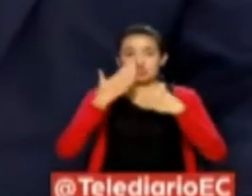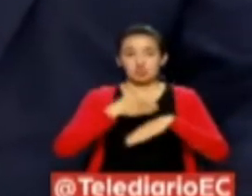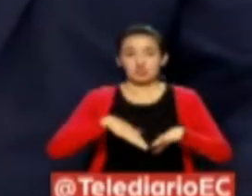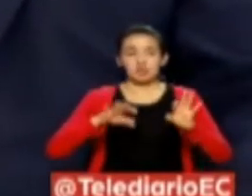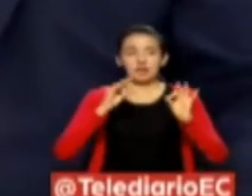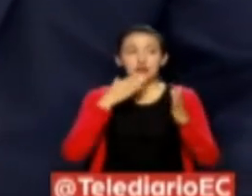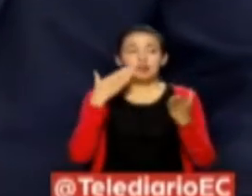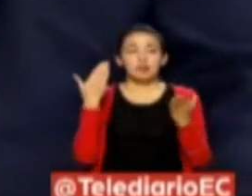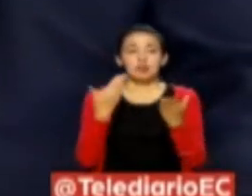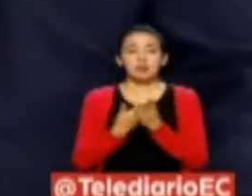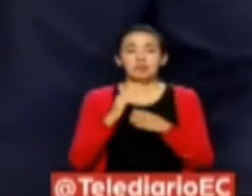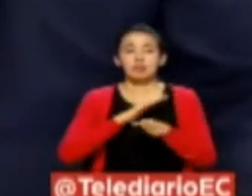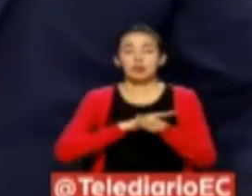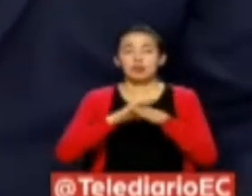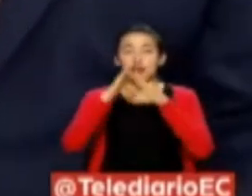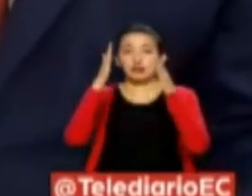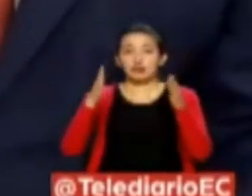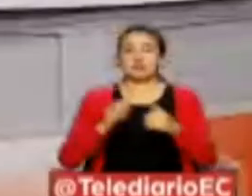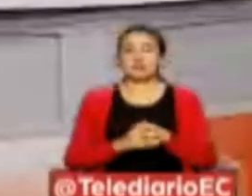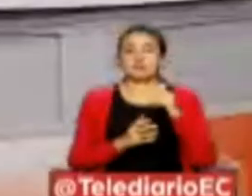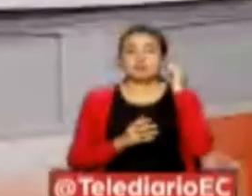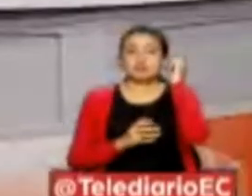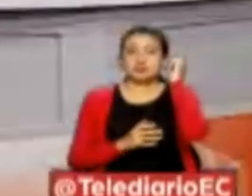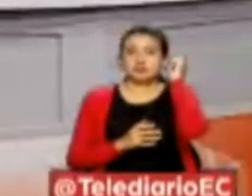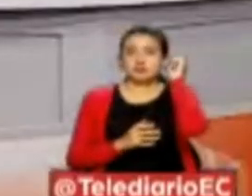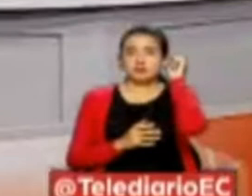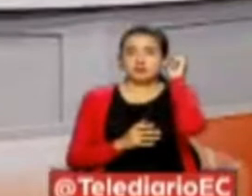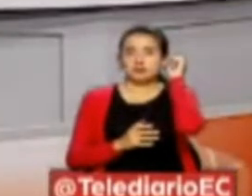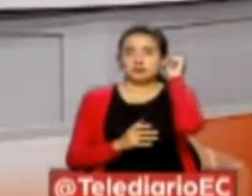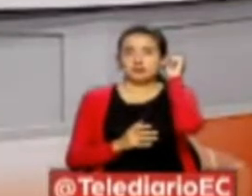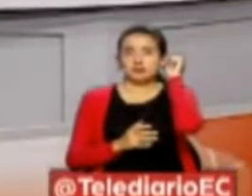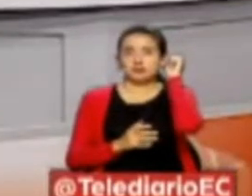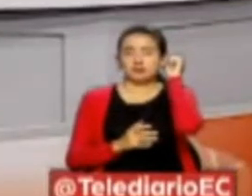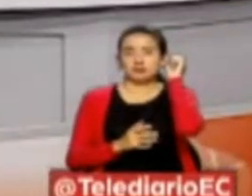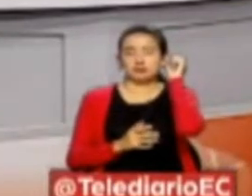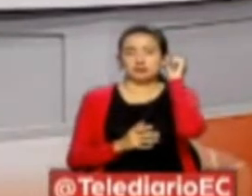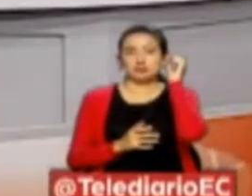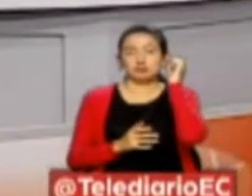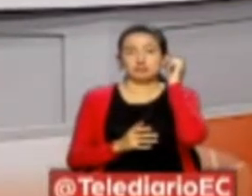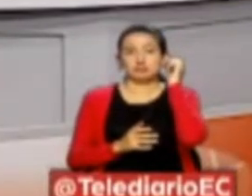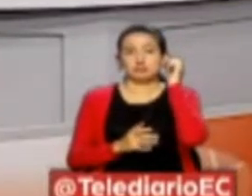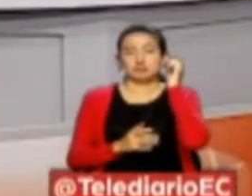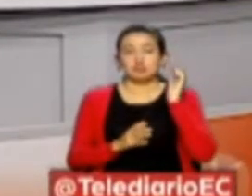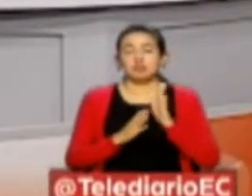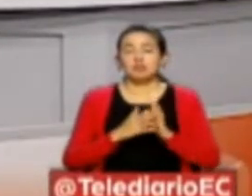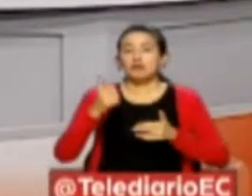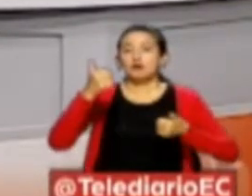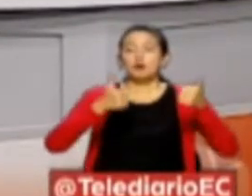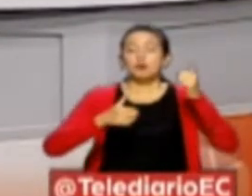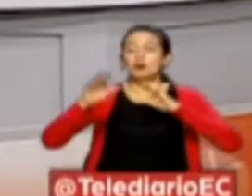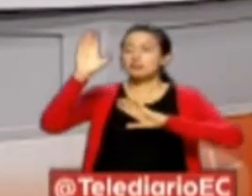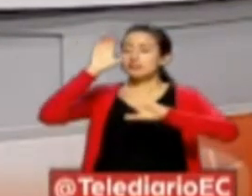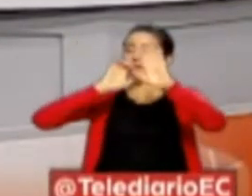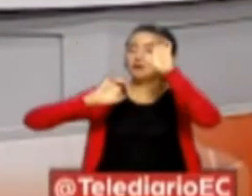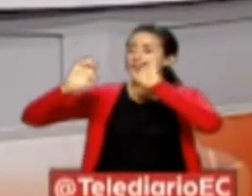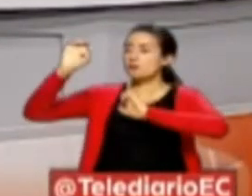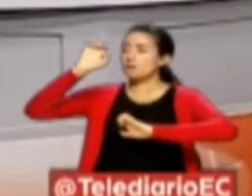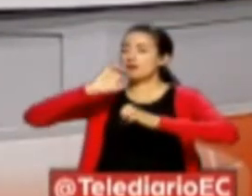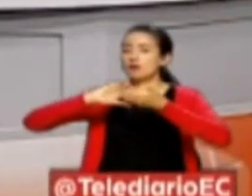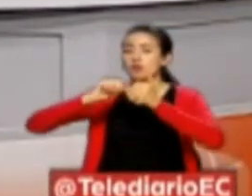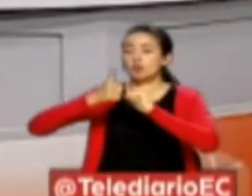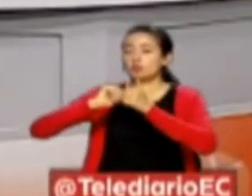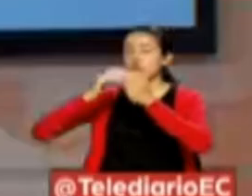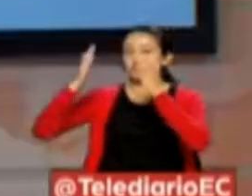invitación cuál es su evaluación su balance sobre el desempeño de los deportistas ecuatorianos en cochabamba